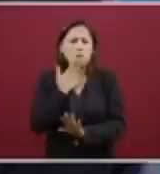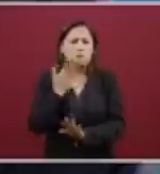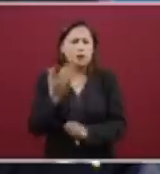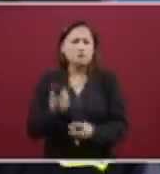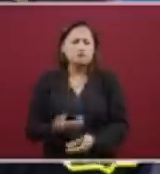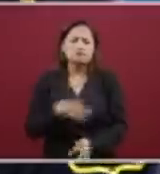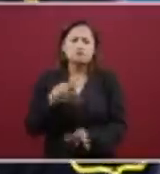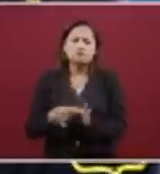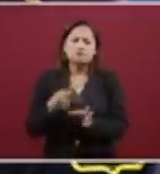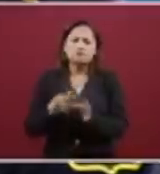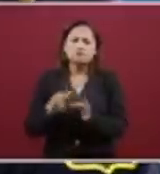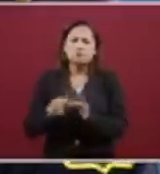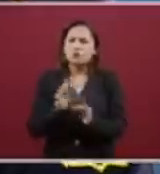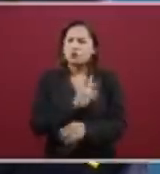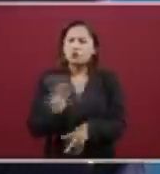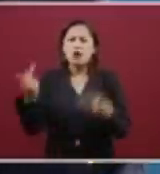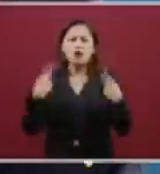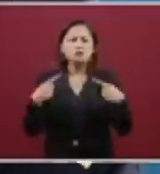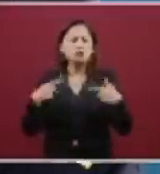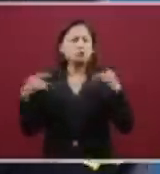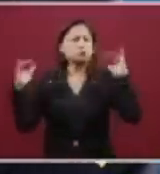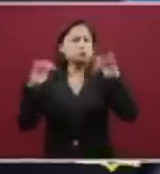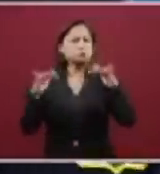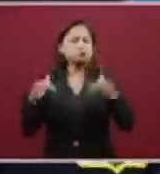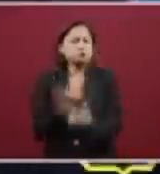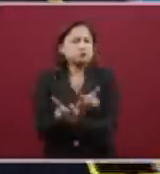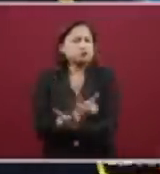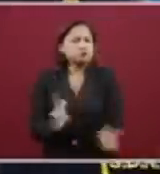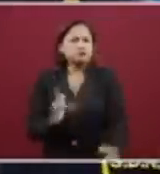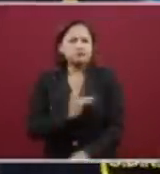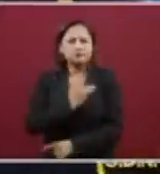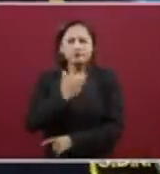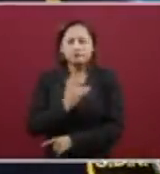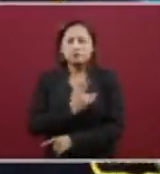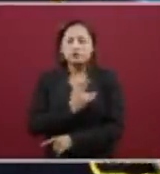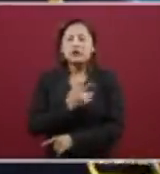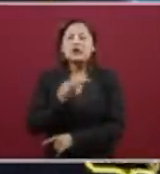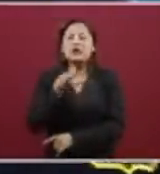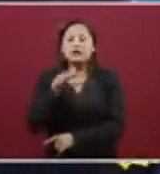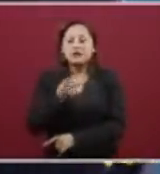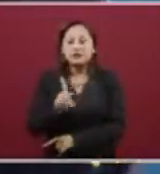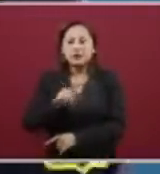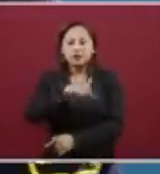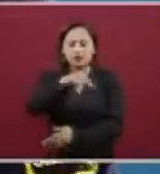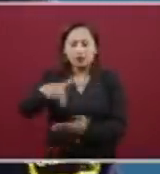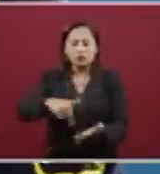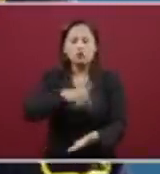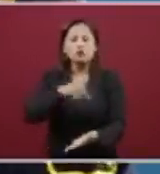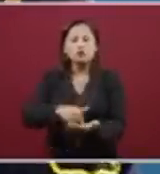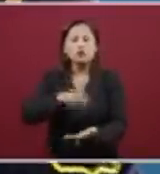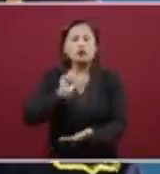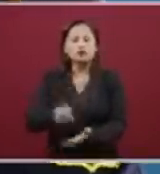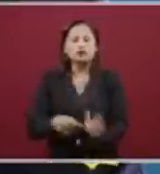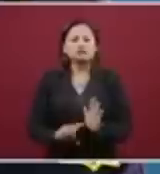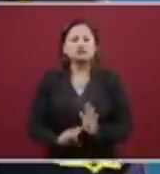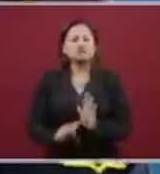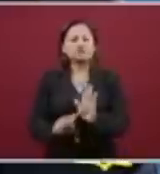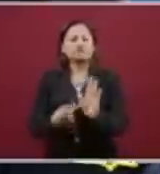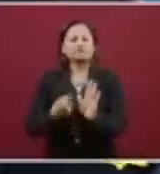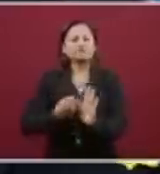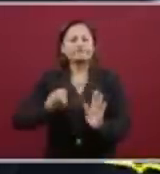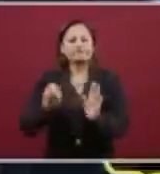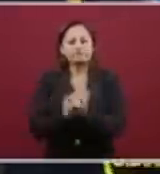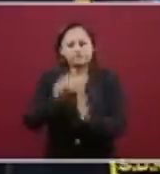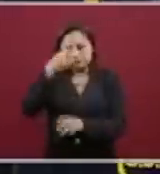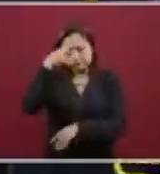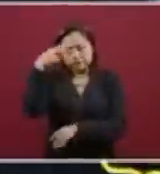toda nuestra diversidad cultural debe ser sobre todo una instalación emblemática por ser la